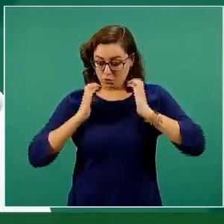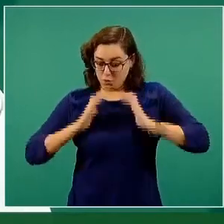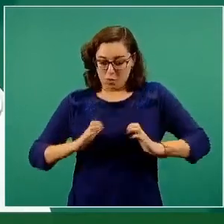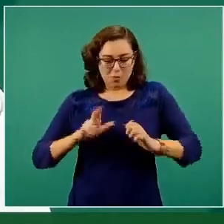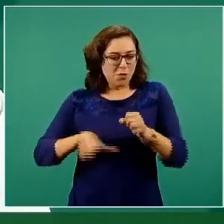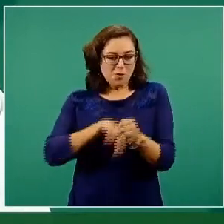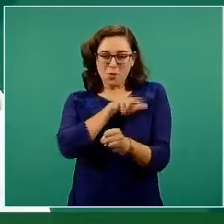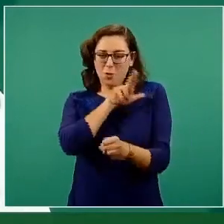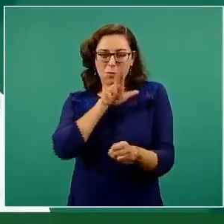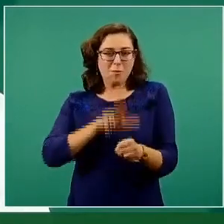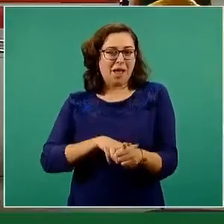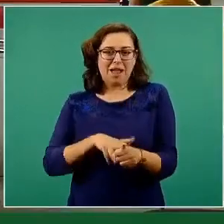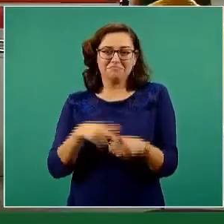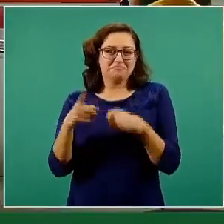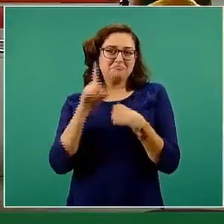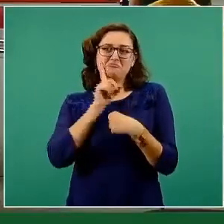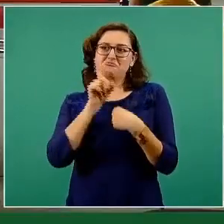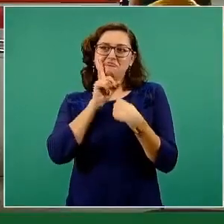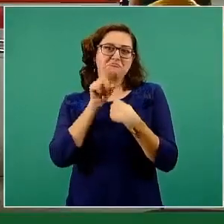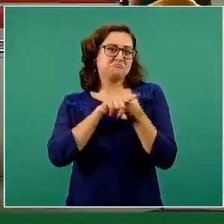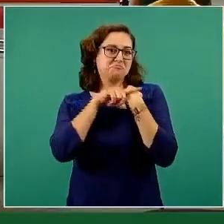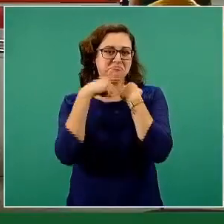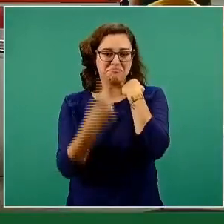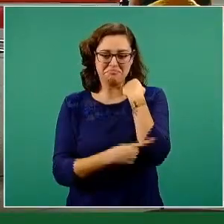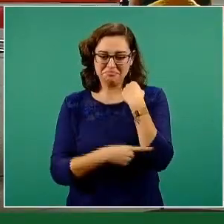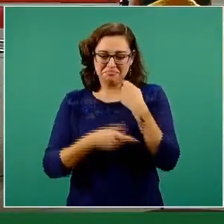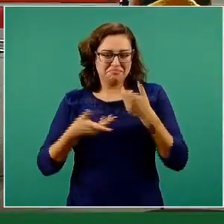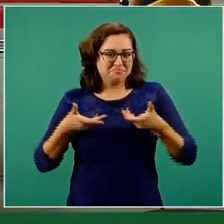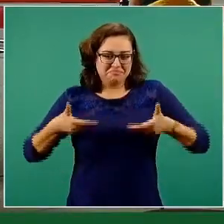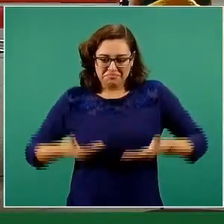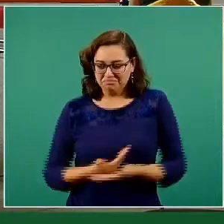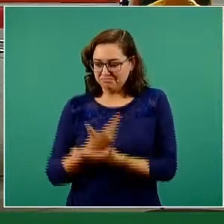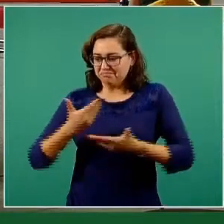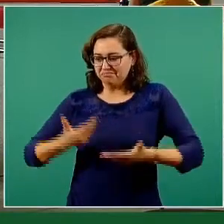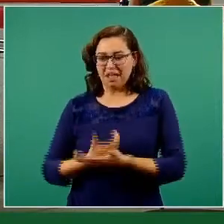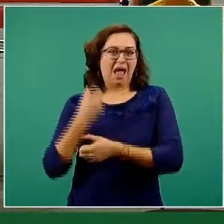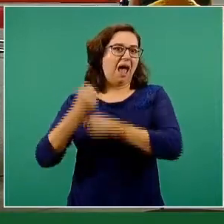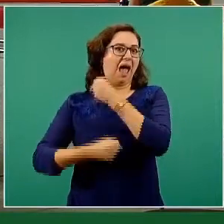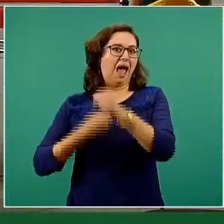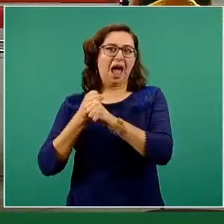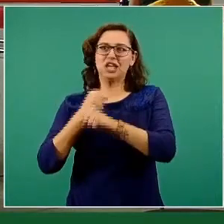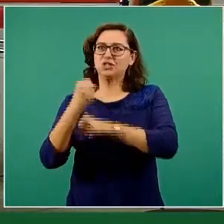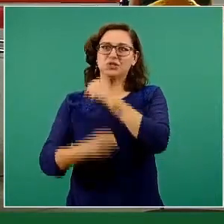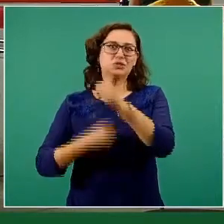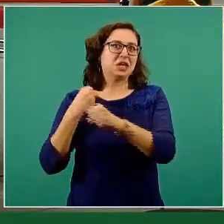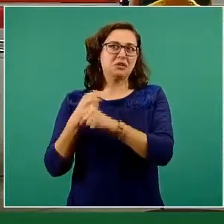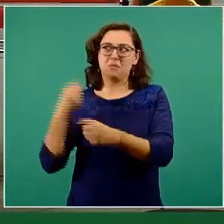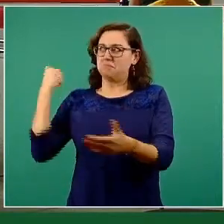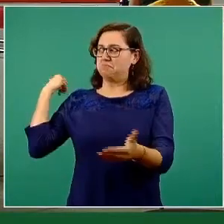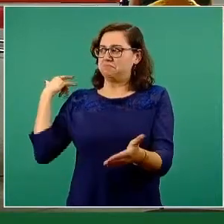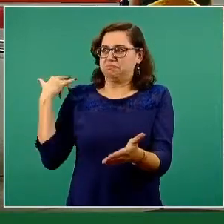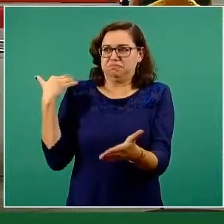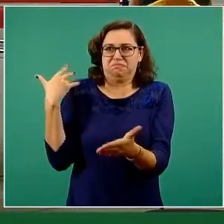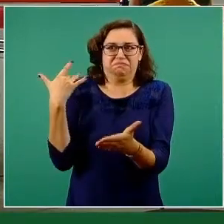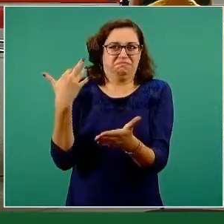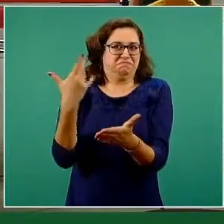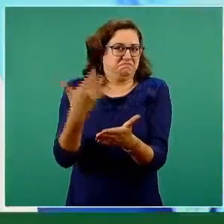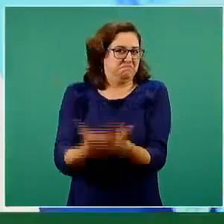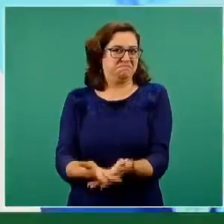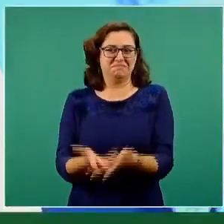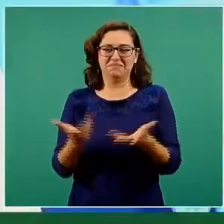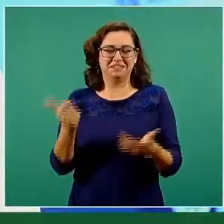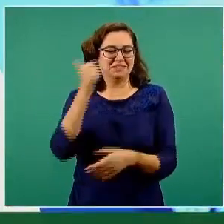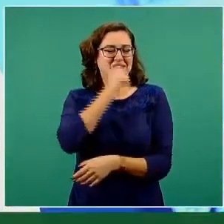normal que ha ocurrido en el mundo por milenios. Y existen países, es